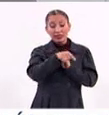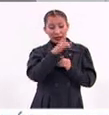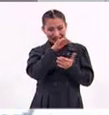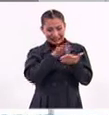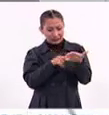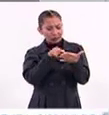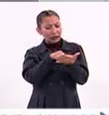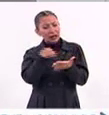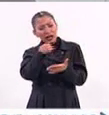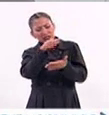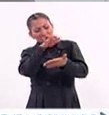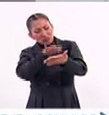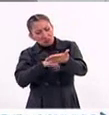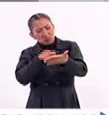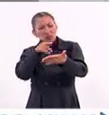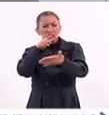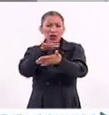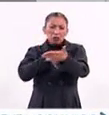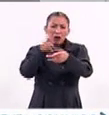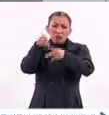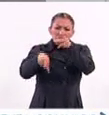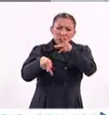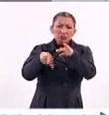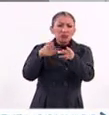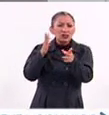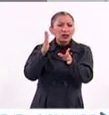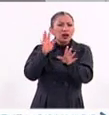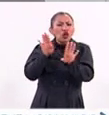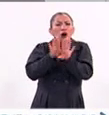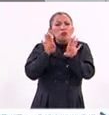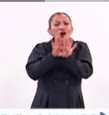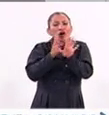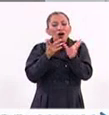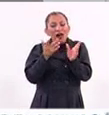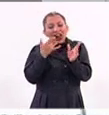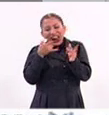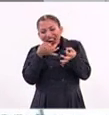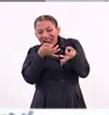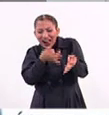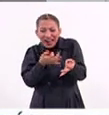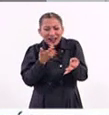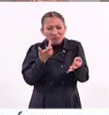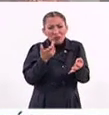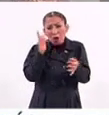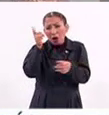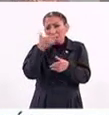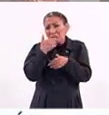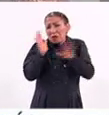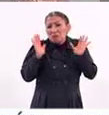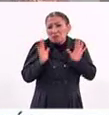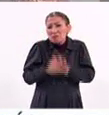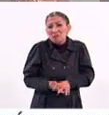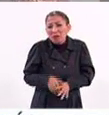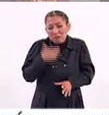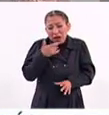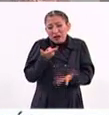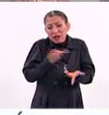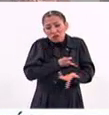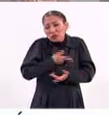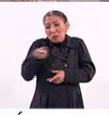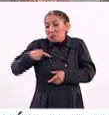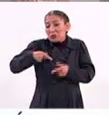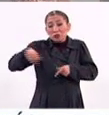bueno, estos textos truncos, pues mira, parecen un poco enigmáticos, pero está bien que así sea.